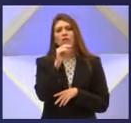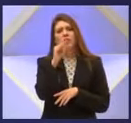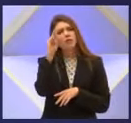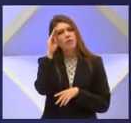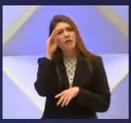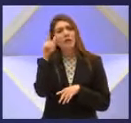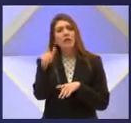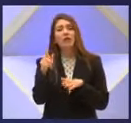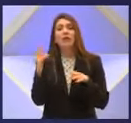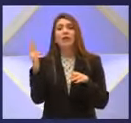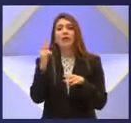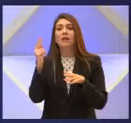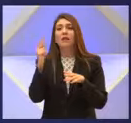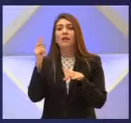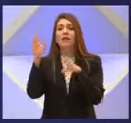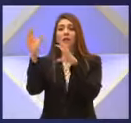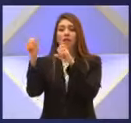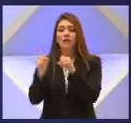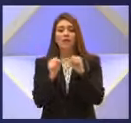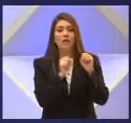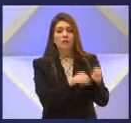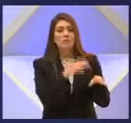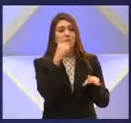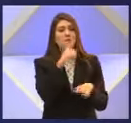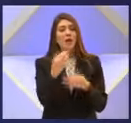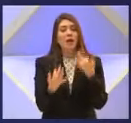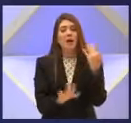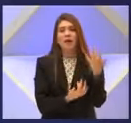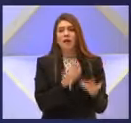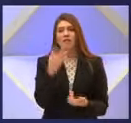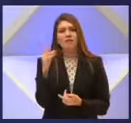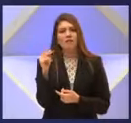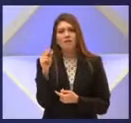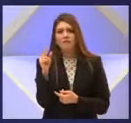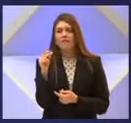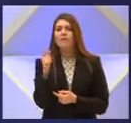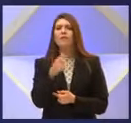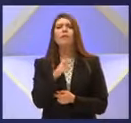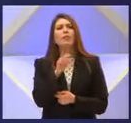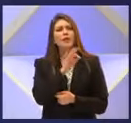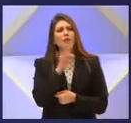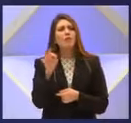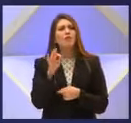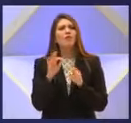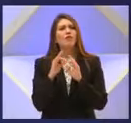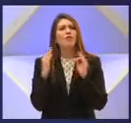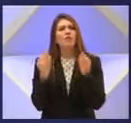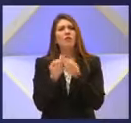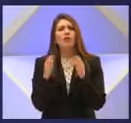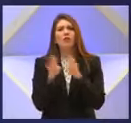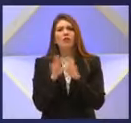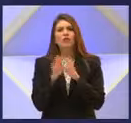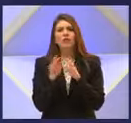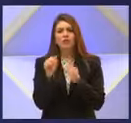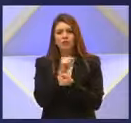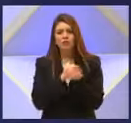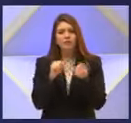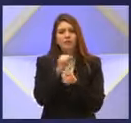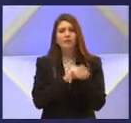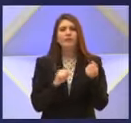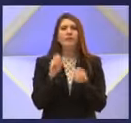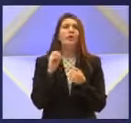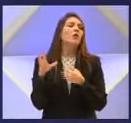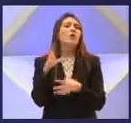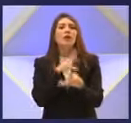arrastrarlos a la atmósfera para que sean quemados podemos buscar la manera de reciclar los poder utilizar los materiales